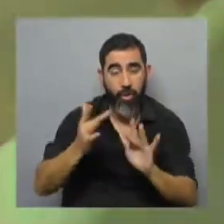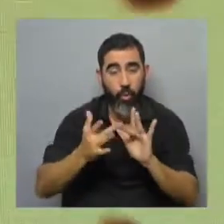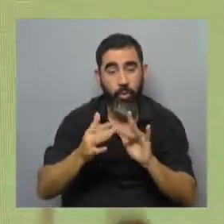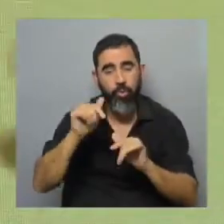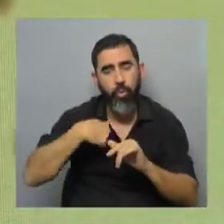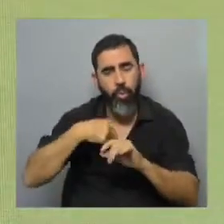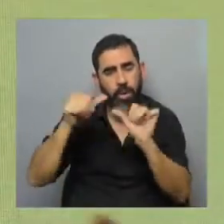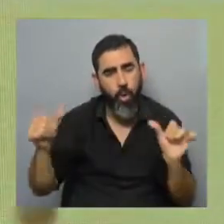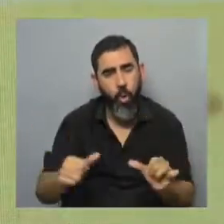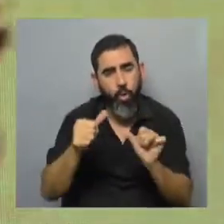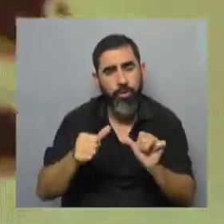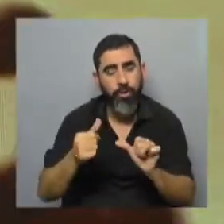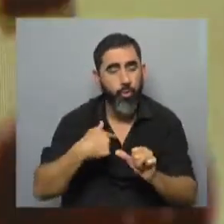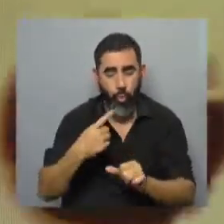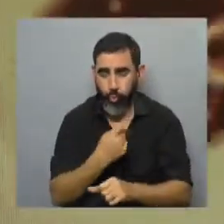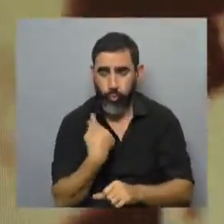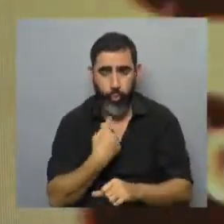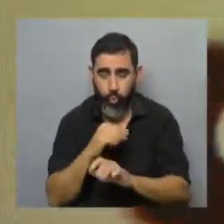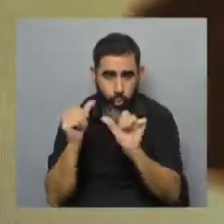hice completamente por mi cuenta.